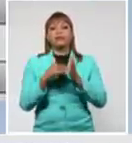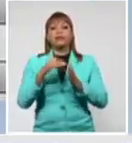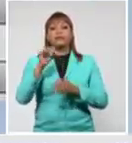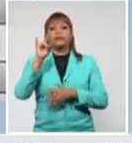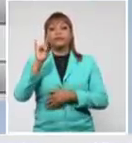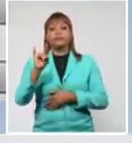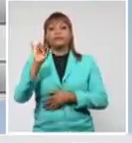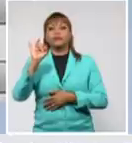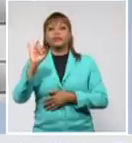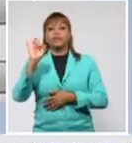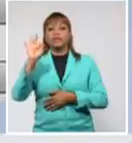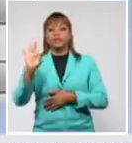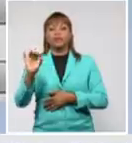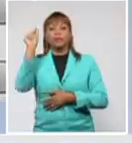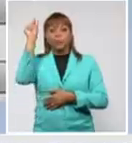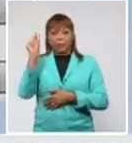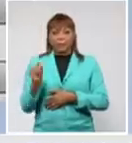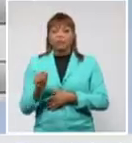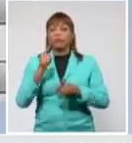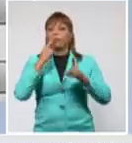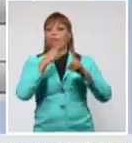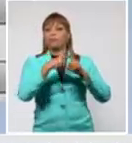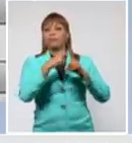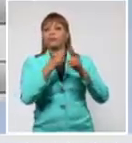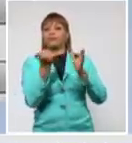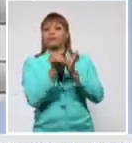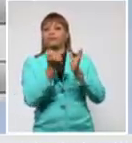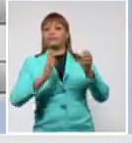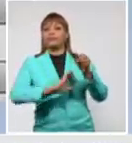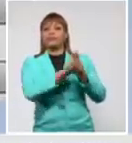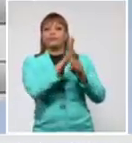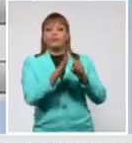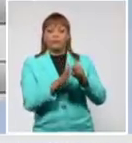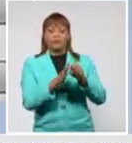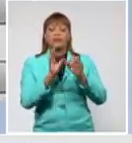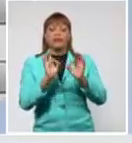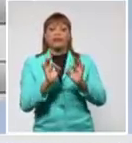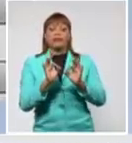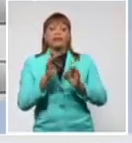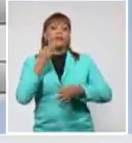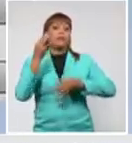5.978 personas con la COVID-19. Estamos hablando del